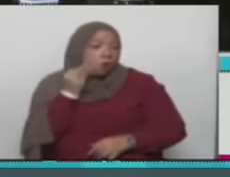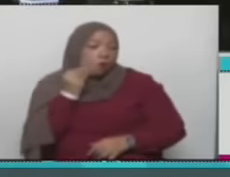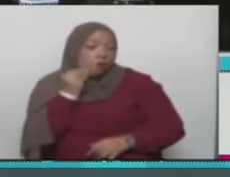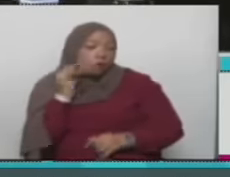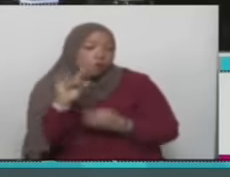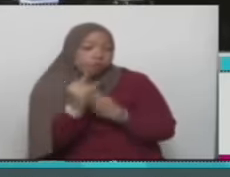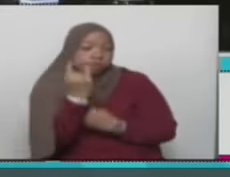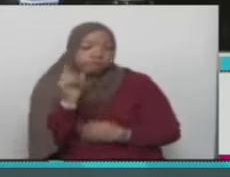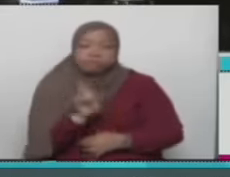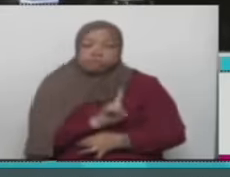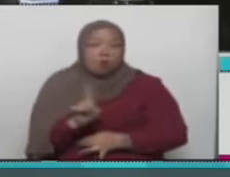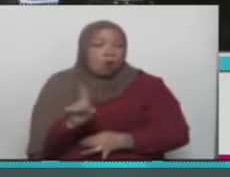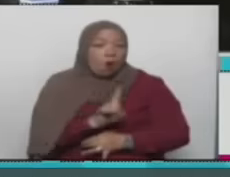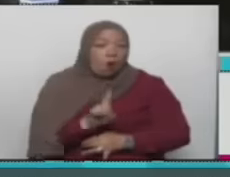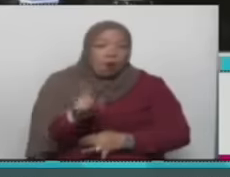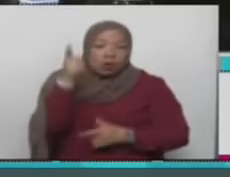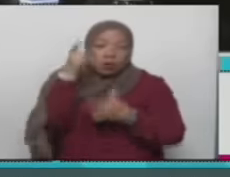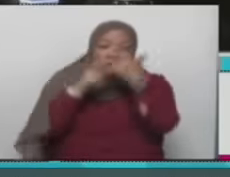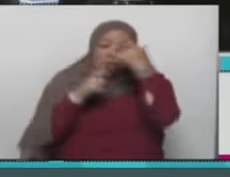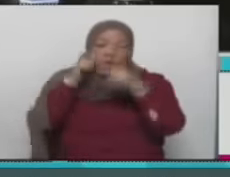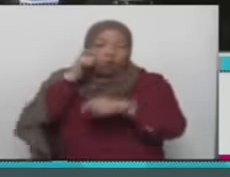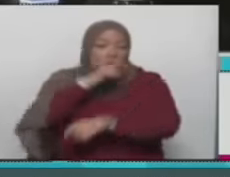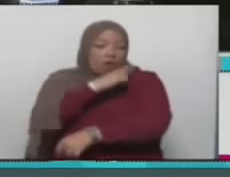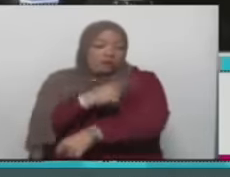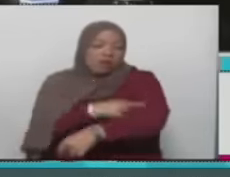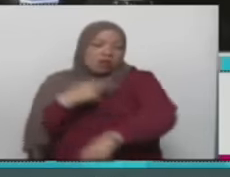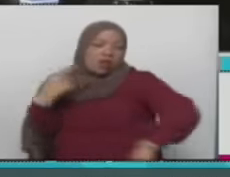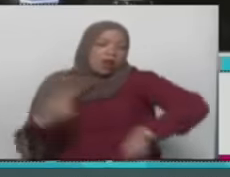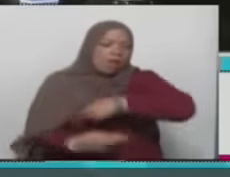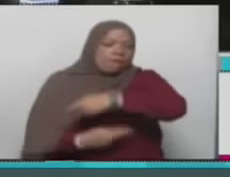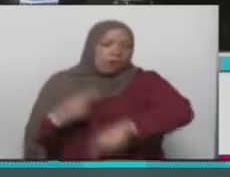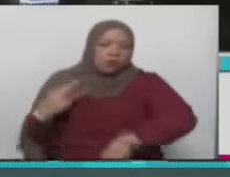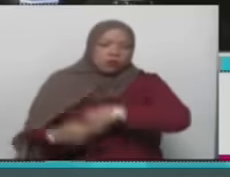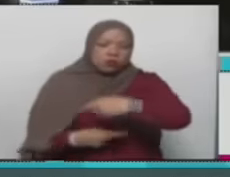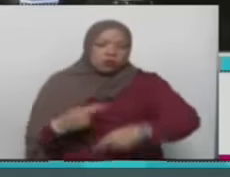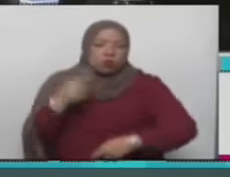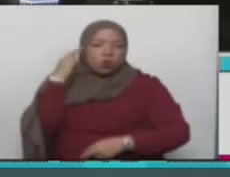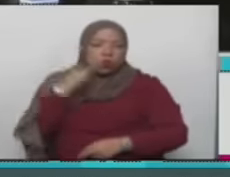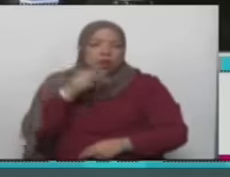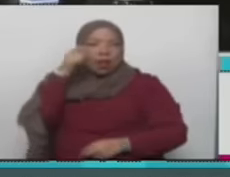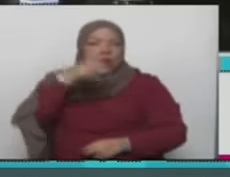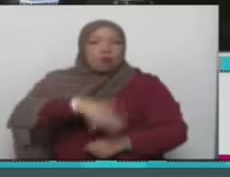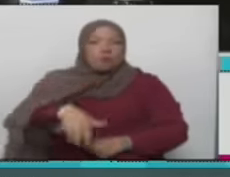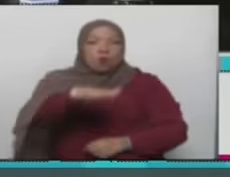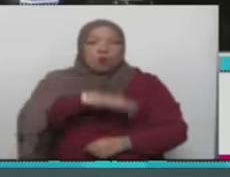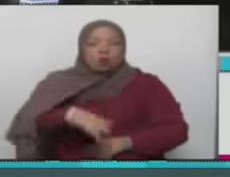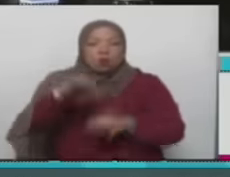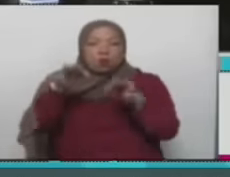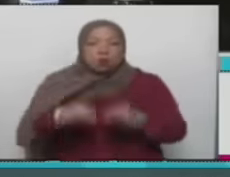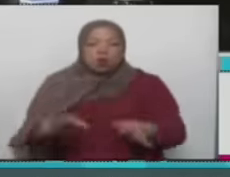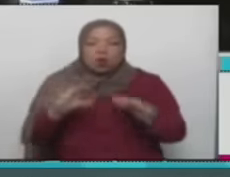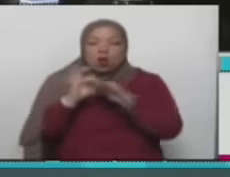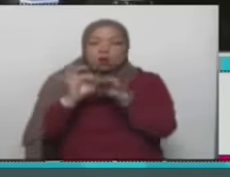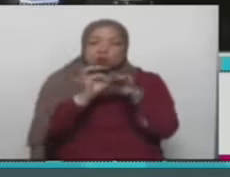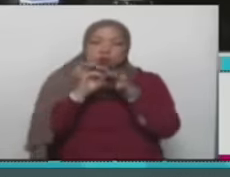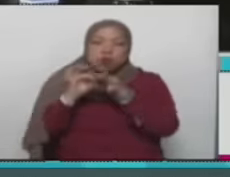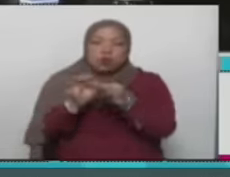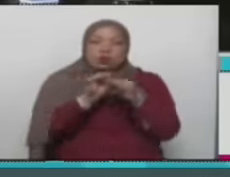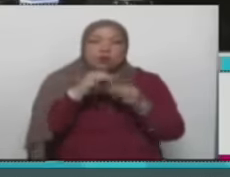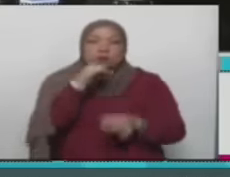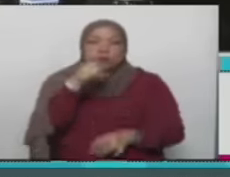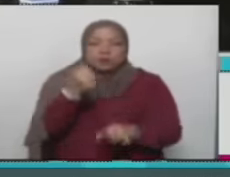Chávez, yo les digo, no subestimen la fuerza de la revolución, la fuerza del pueblo, la fuerza de la unión